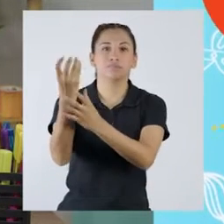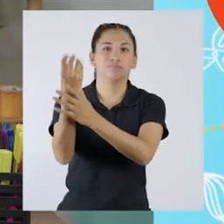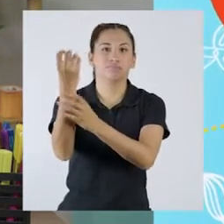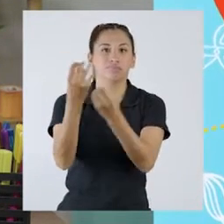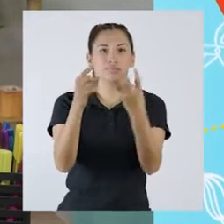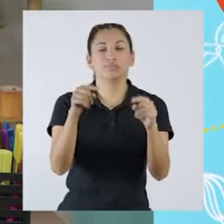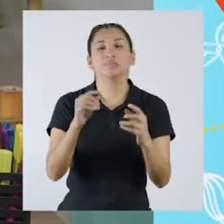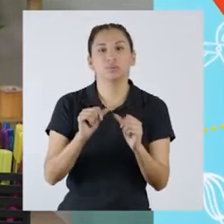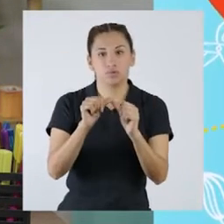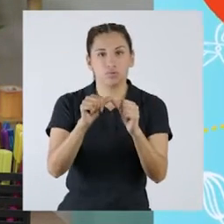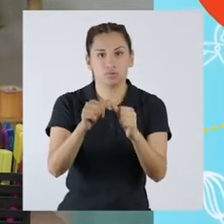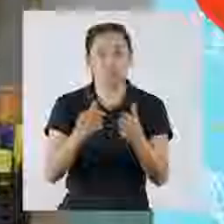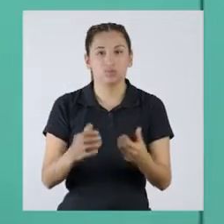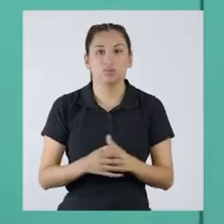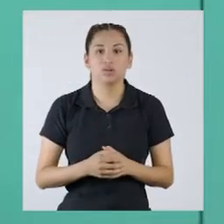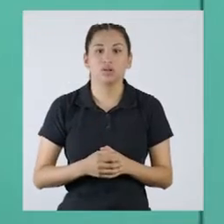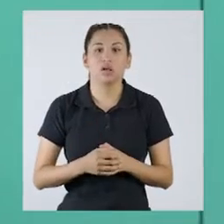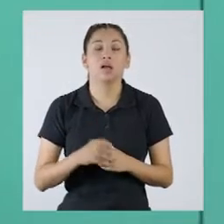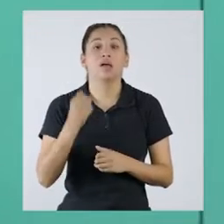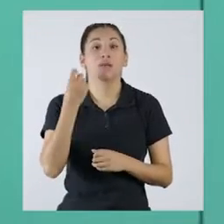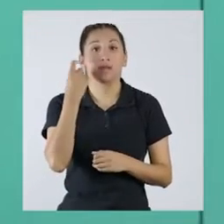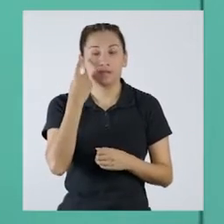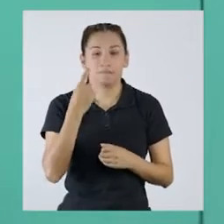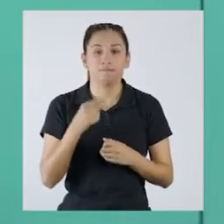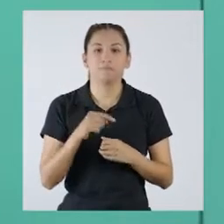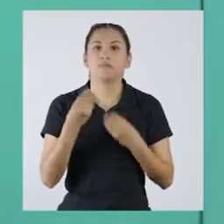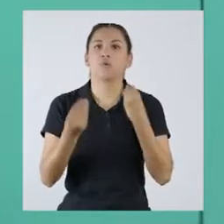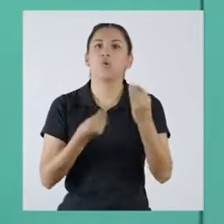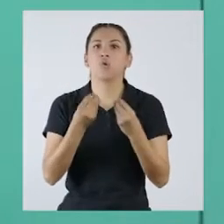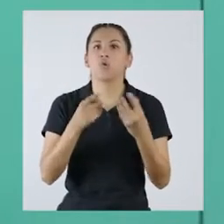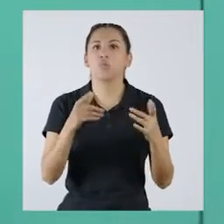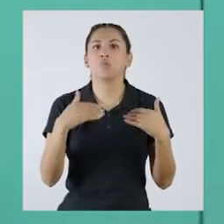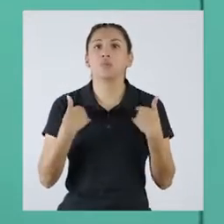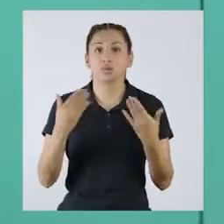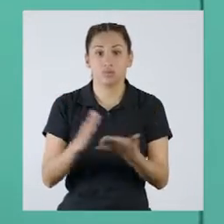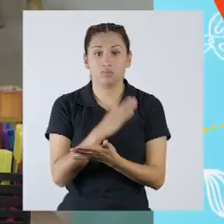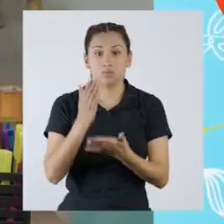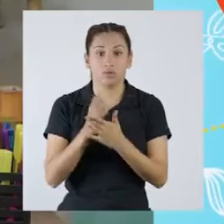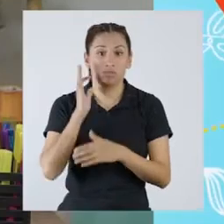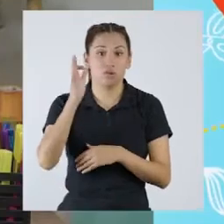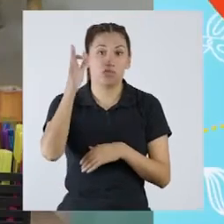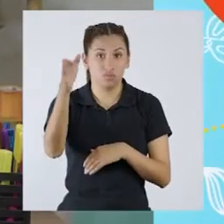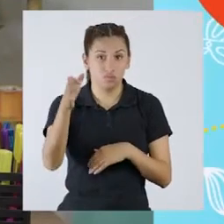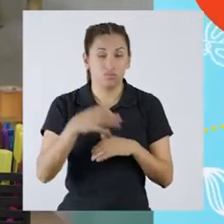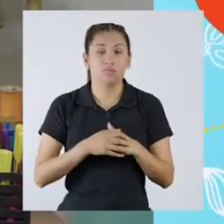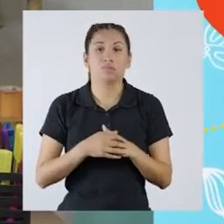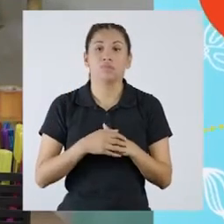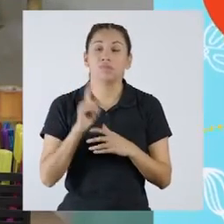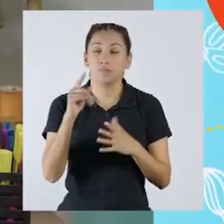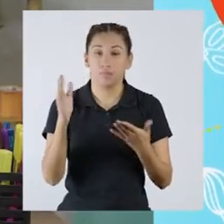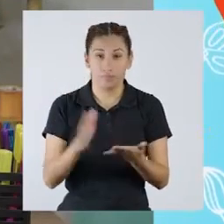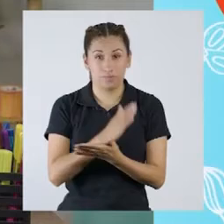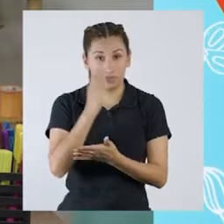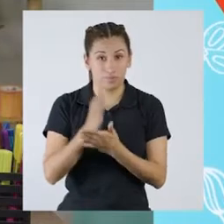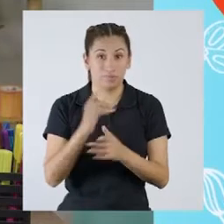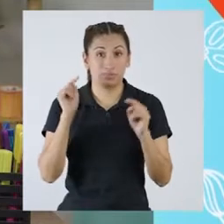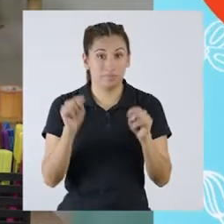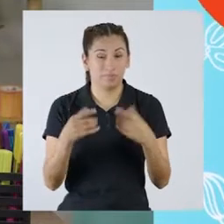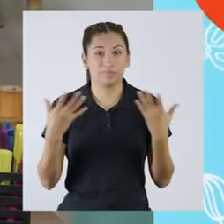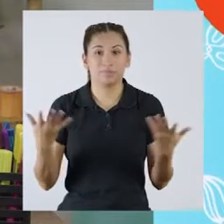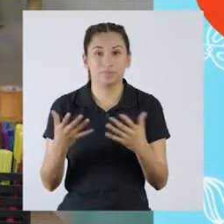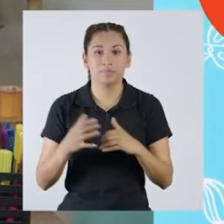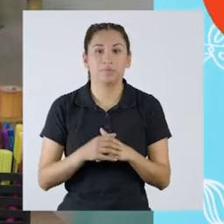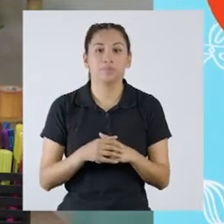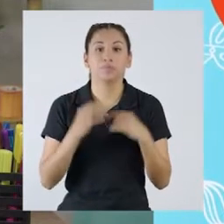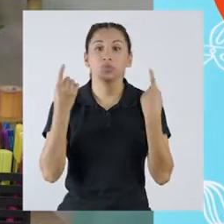está ocurriendo esto, ¿no? ¿Qué implicancias tiene a futuro? El problema con este aspecto